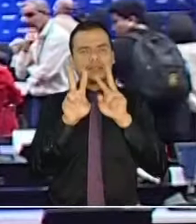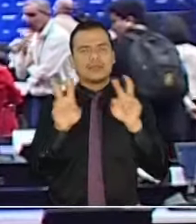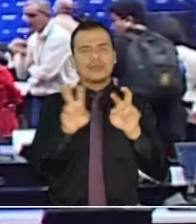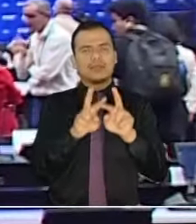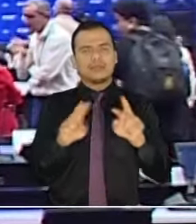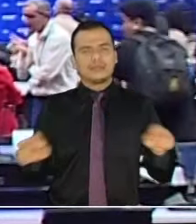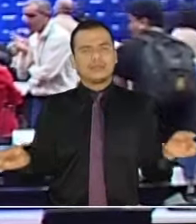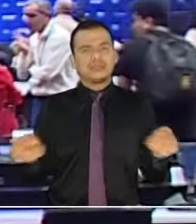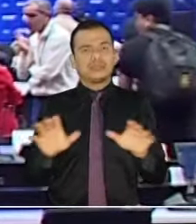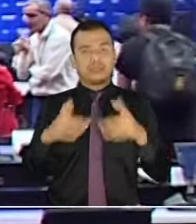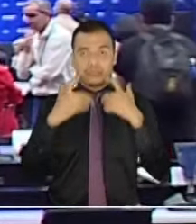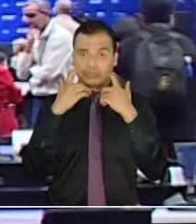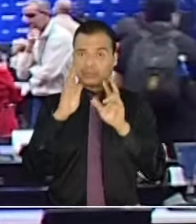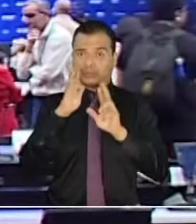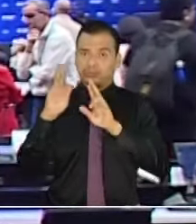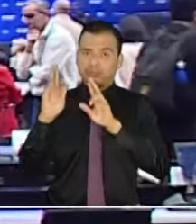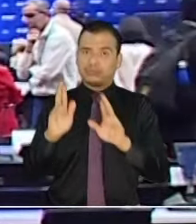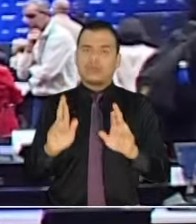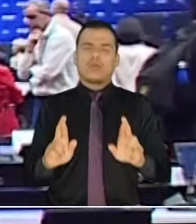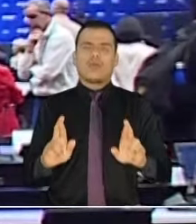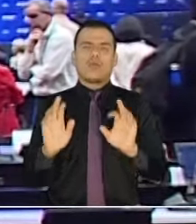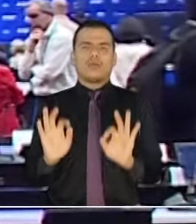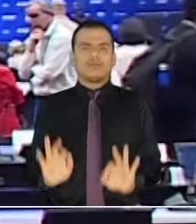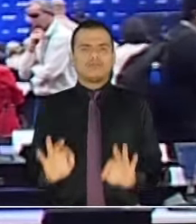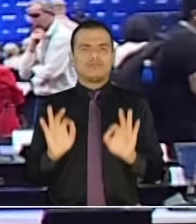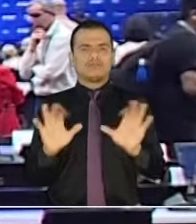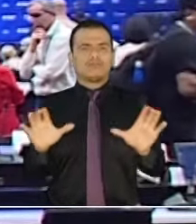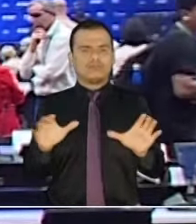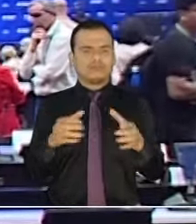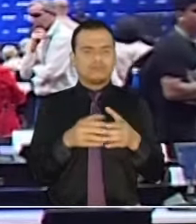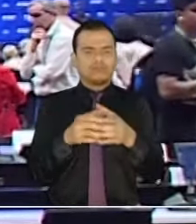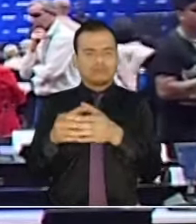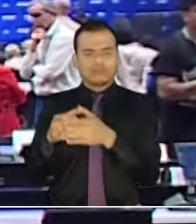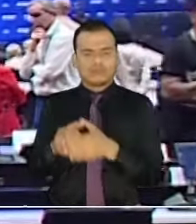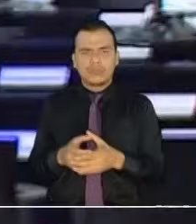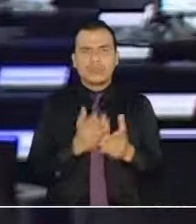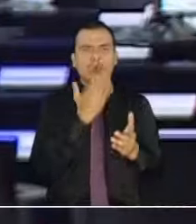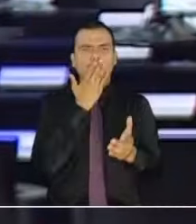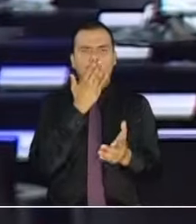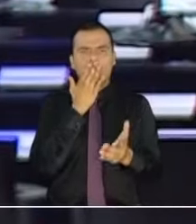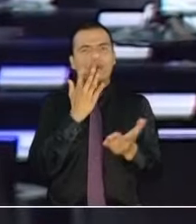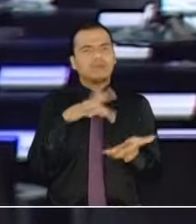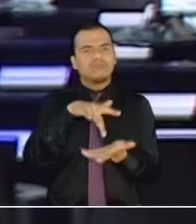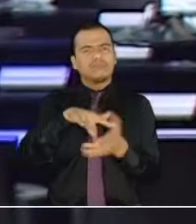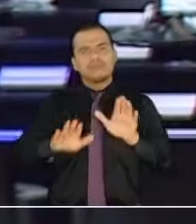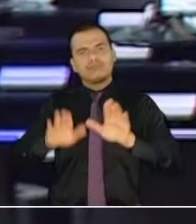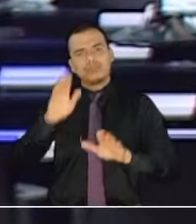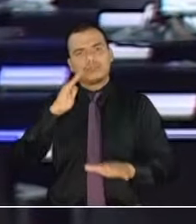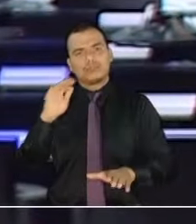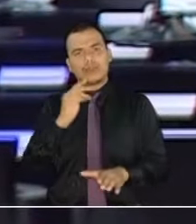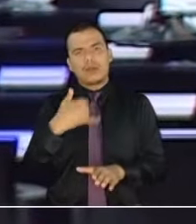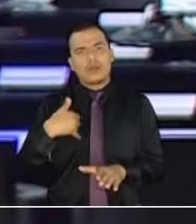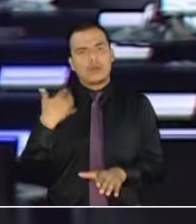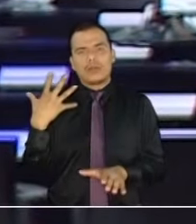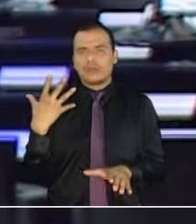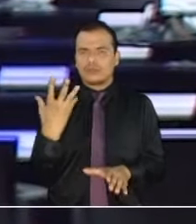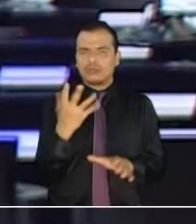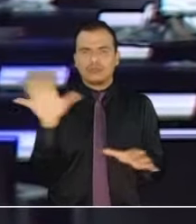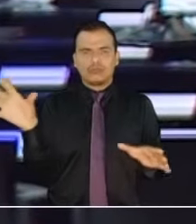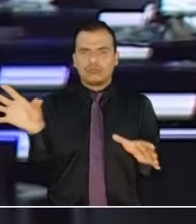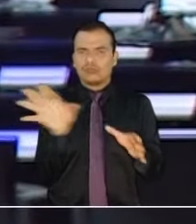participación plena y efectiva de los pueblos indígenas, incluyendo las mujeres y los jóvenes. Una reflexión importante, el cuidado